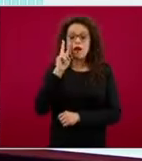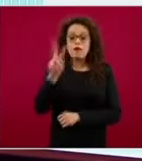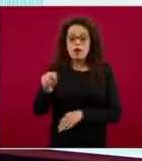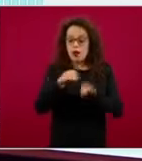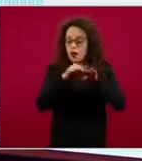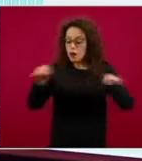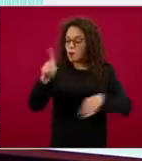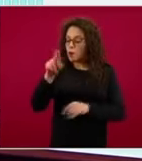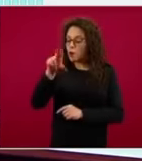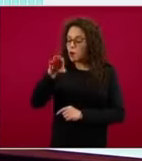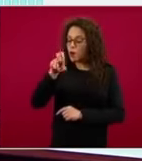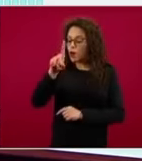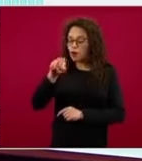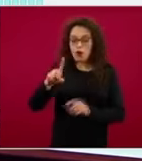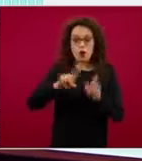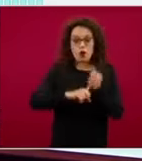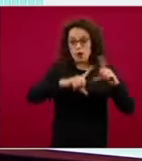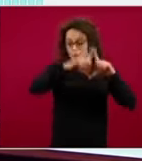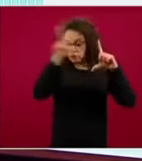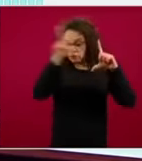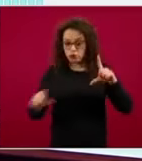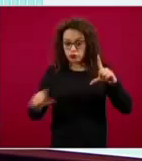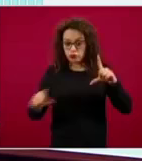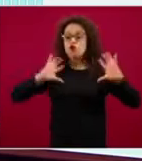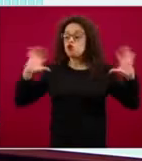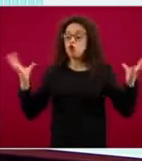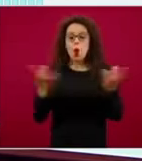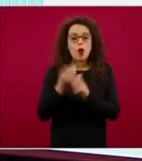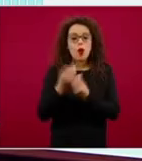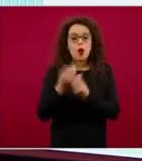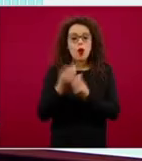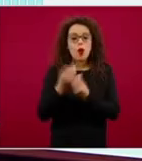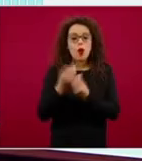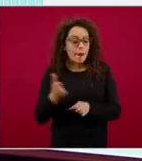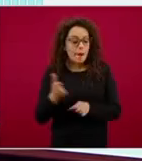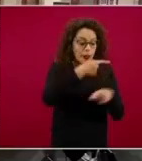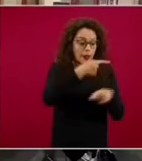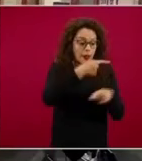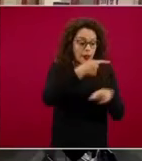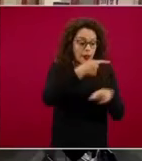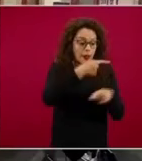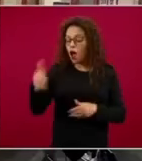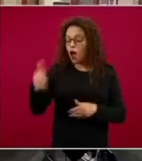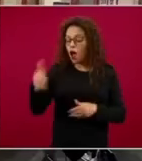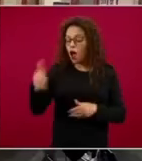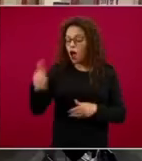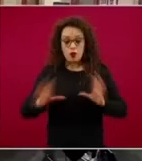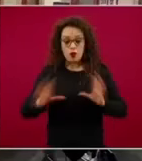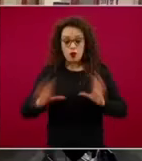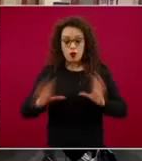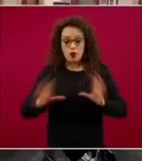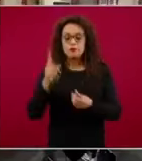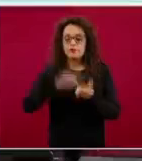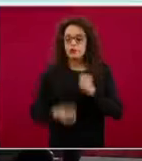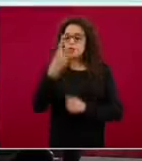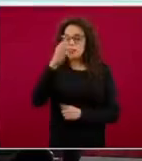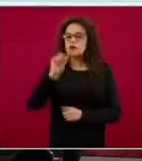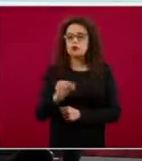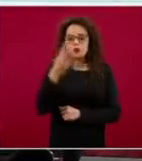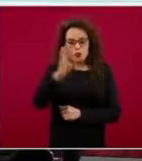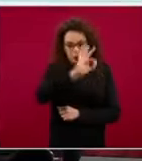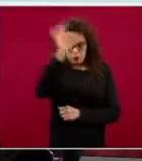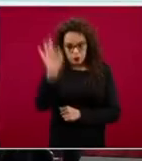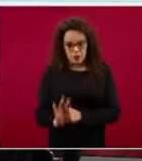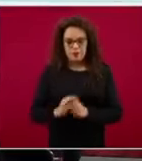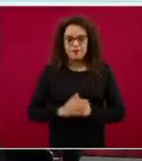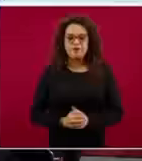periodo. Pero que hoy, en el corte de información de la semana 45, es 3.3%.